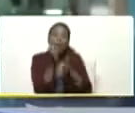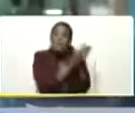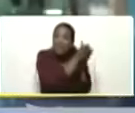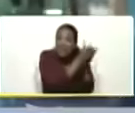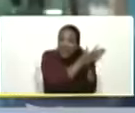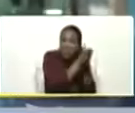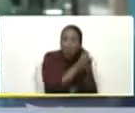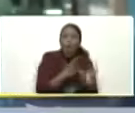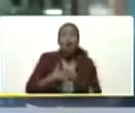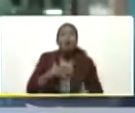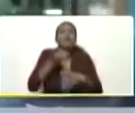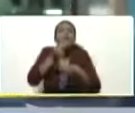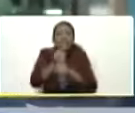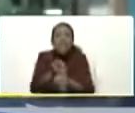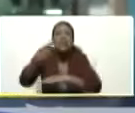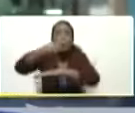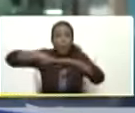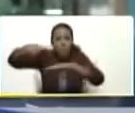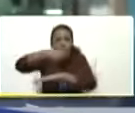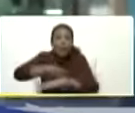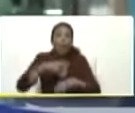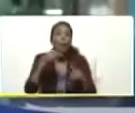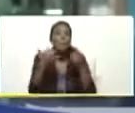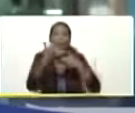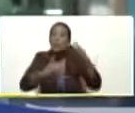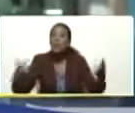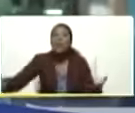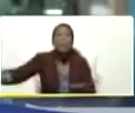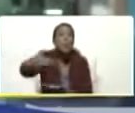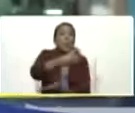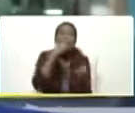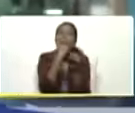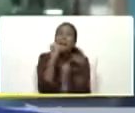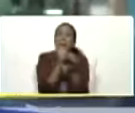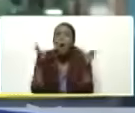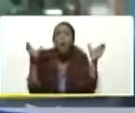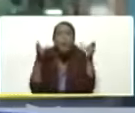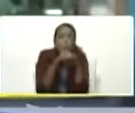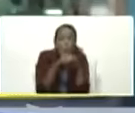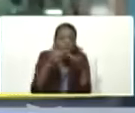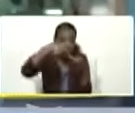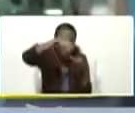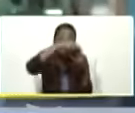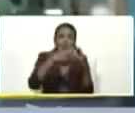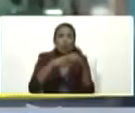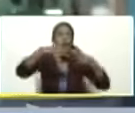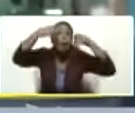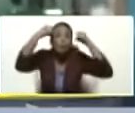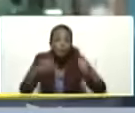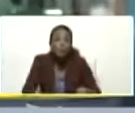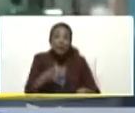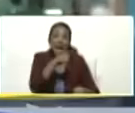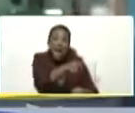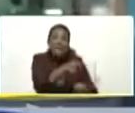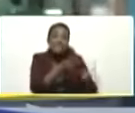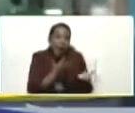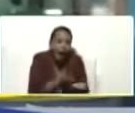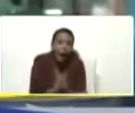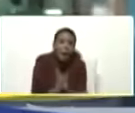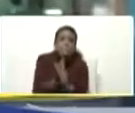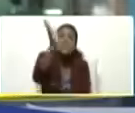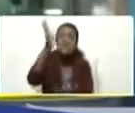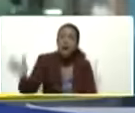emprendedoras. Ha sido producto colectivo y nosotros tenemos que consolidar este camino